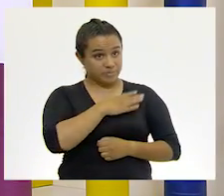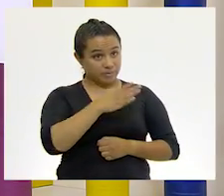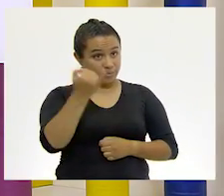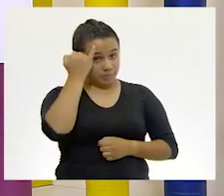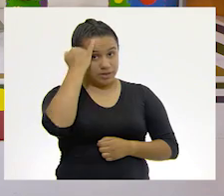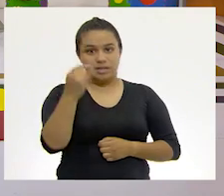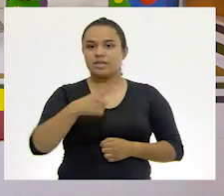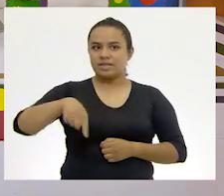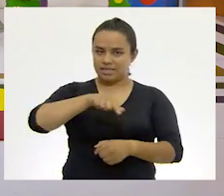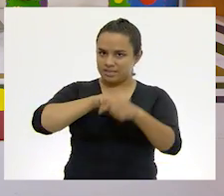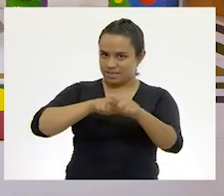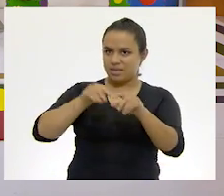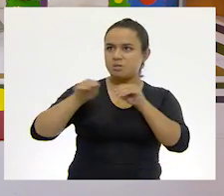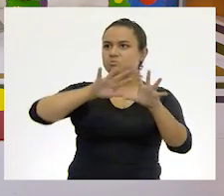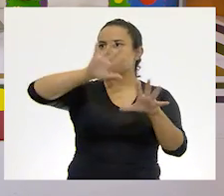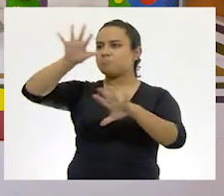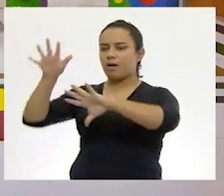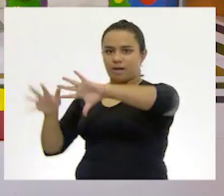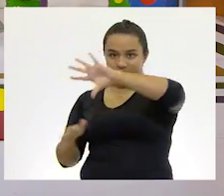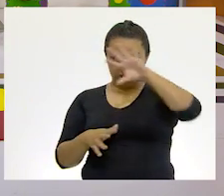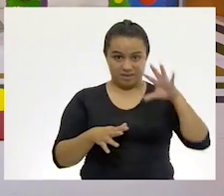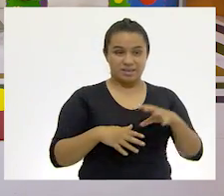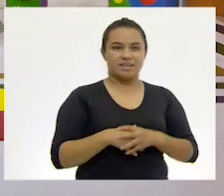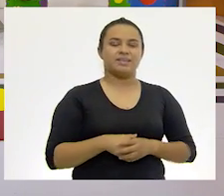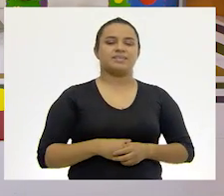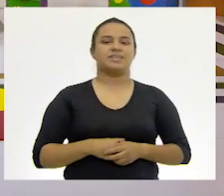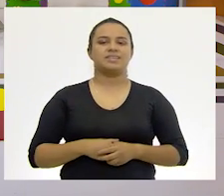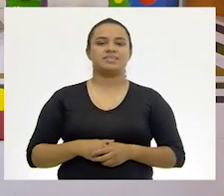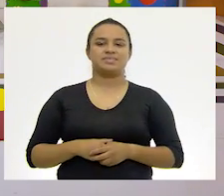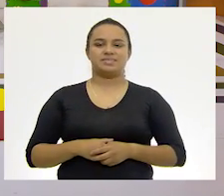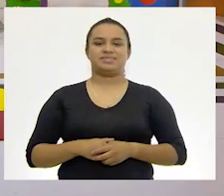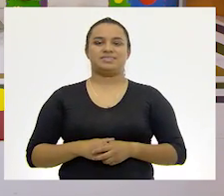seguimos moviéndonos. ¿Te parece bien? Sí, claro que sí. Bueno, entonces,